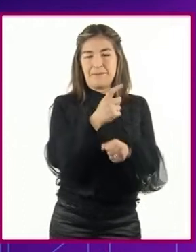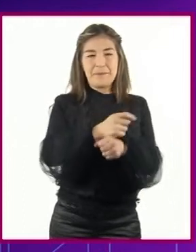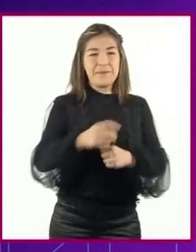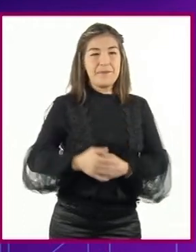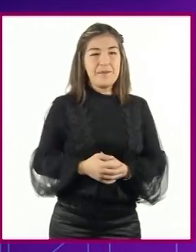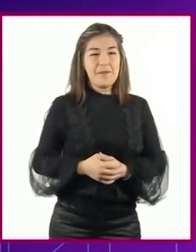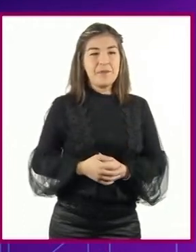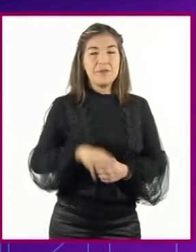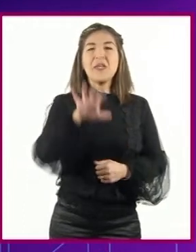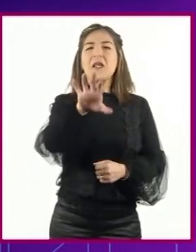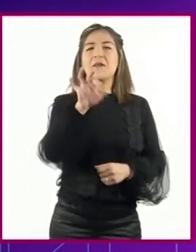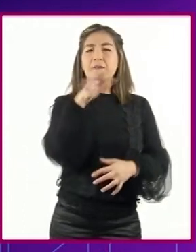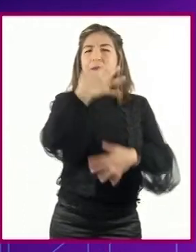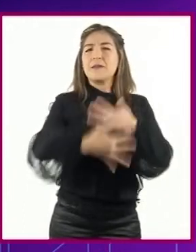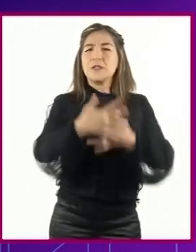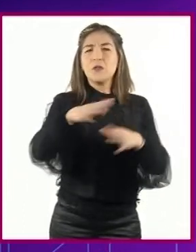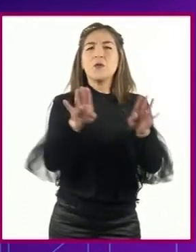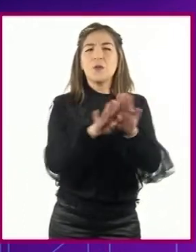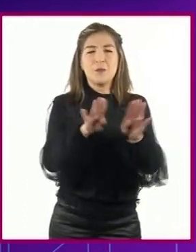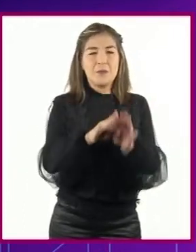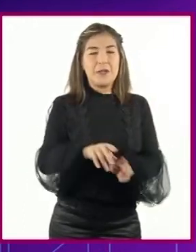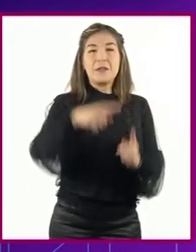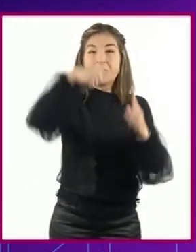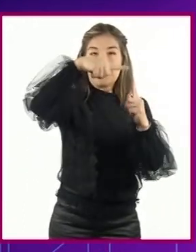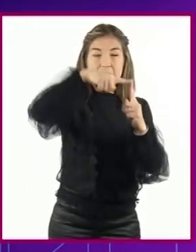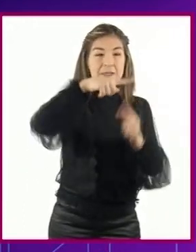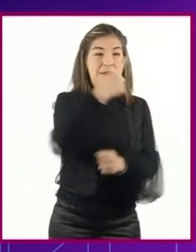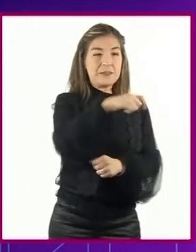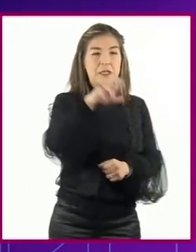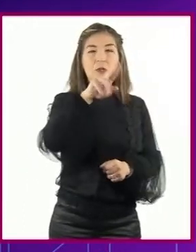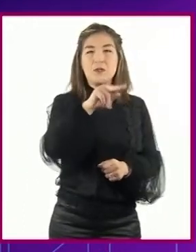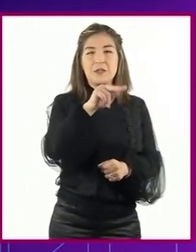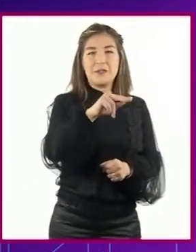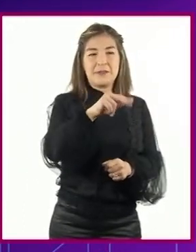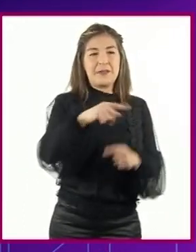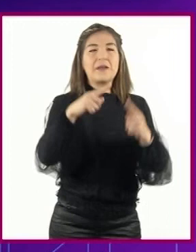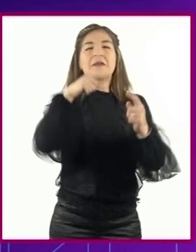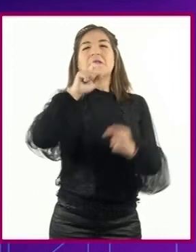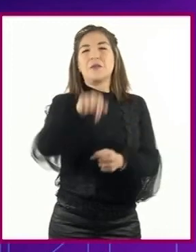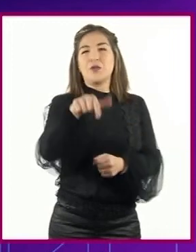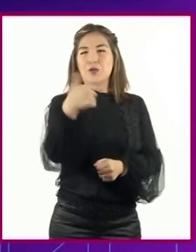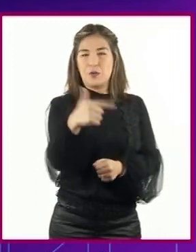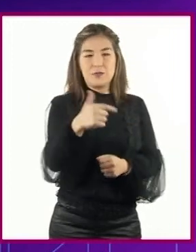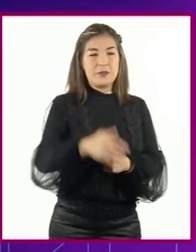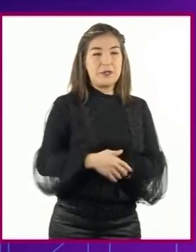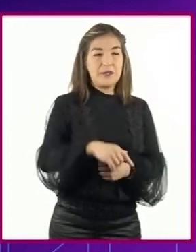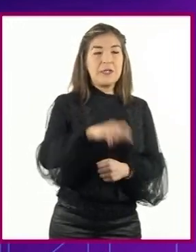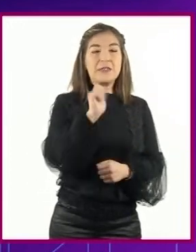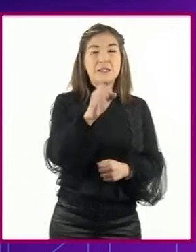Para obtener 15 se dividió 180 entre 12. Para obtener